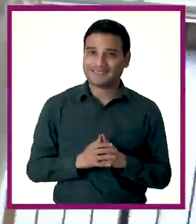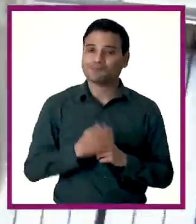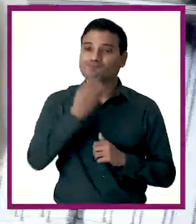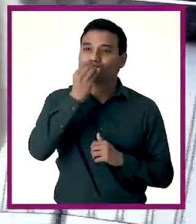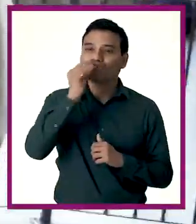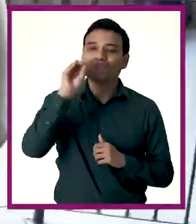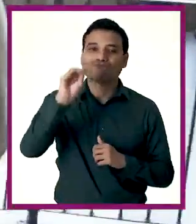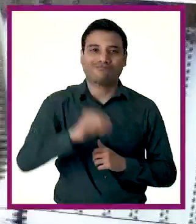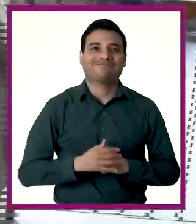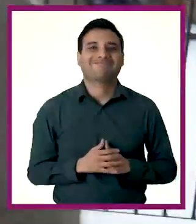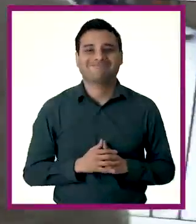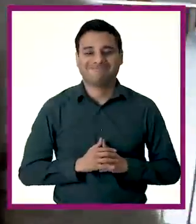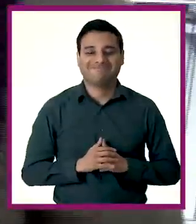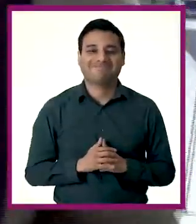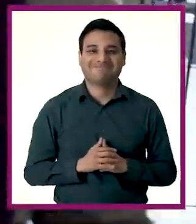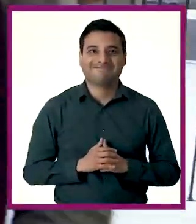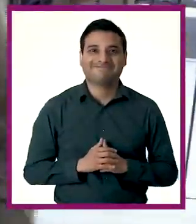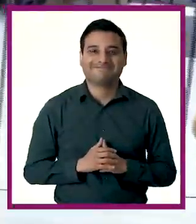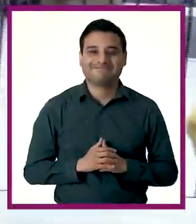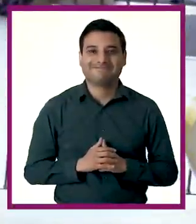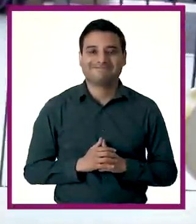Gracias, Juaco.